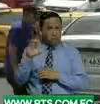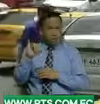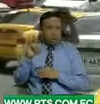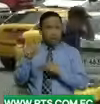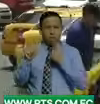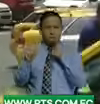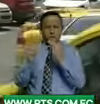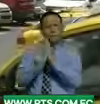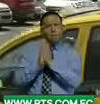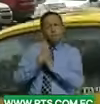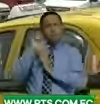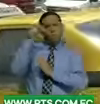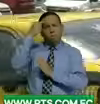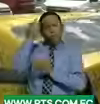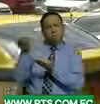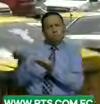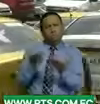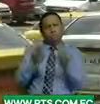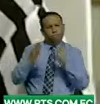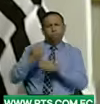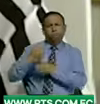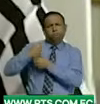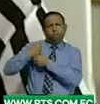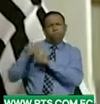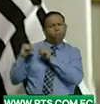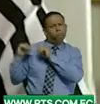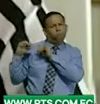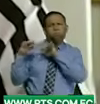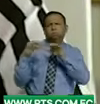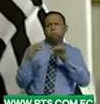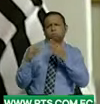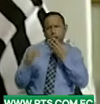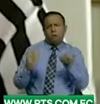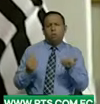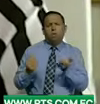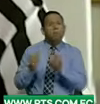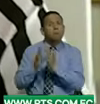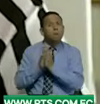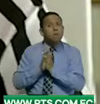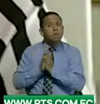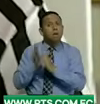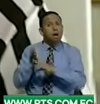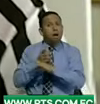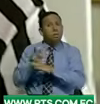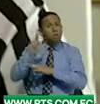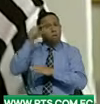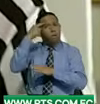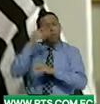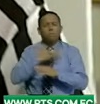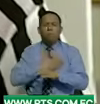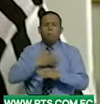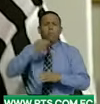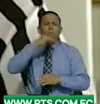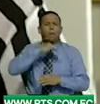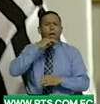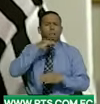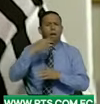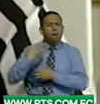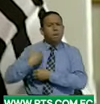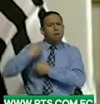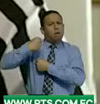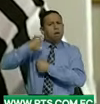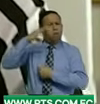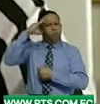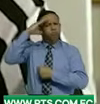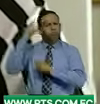gobierno nacional para que se militarice la ciudad. Hemos solicitado al gobierno la militarización de Manta, el aumento de